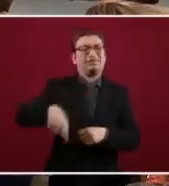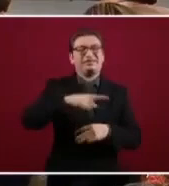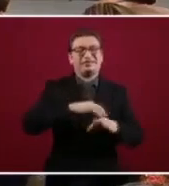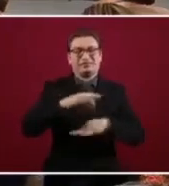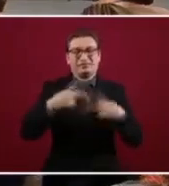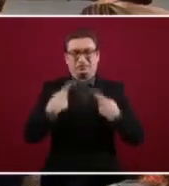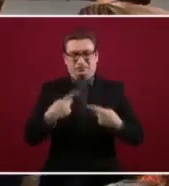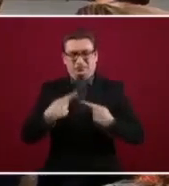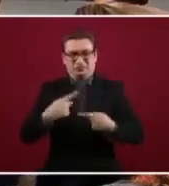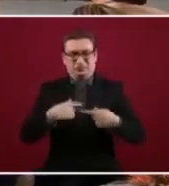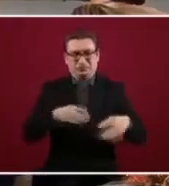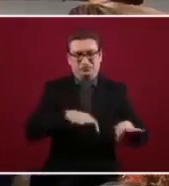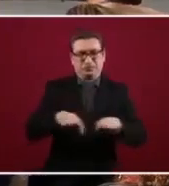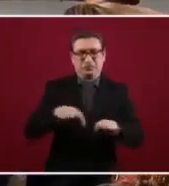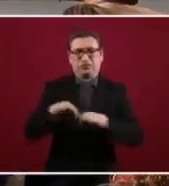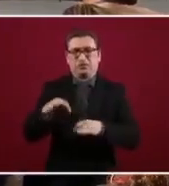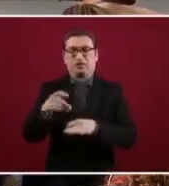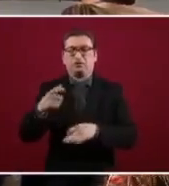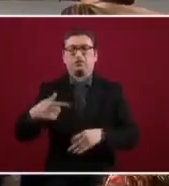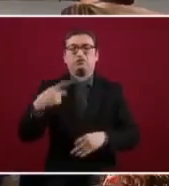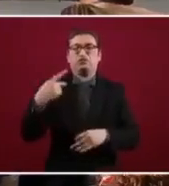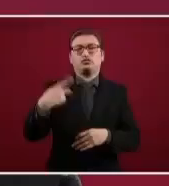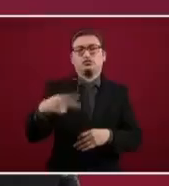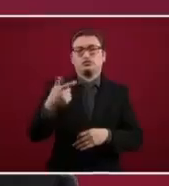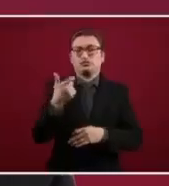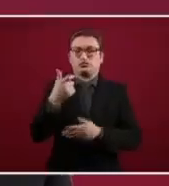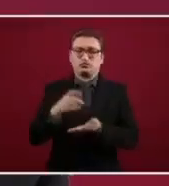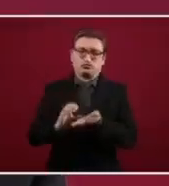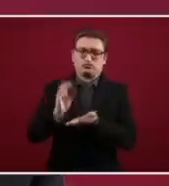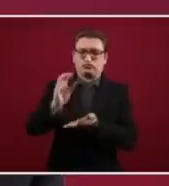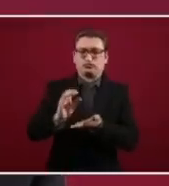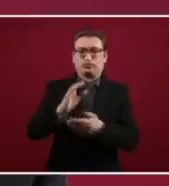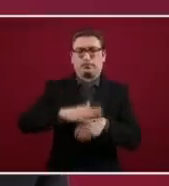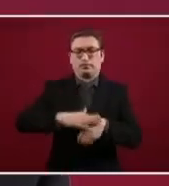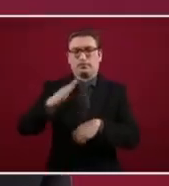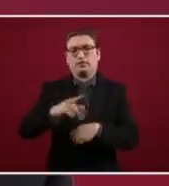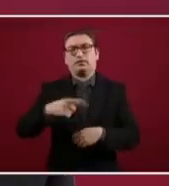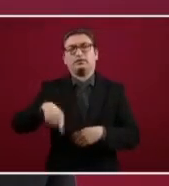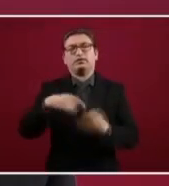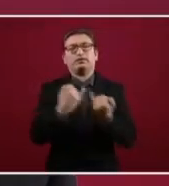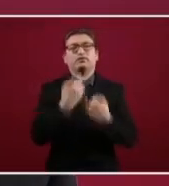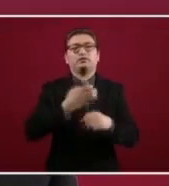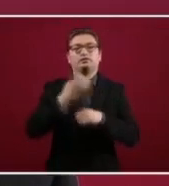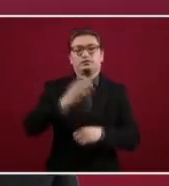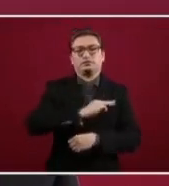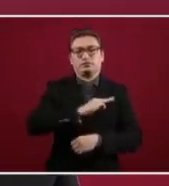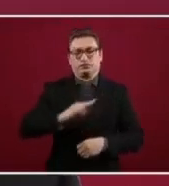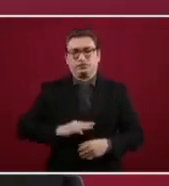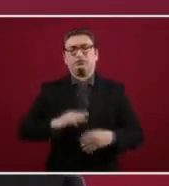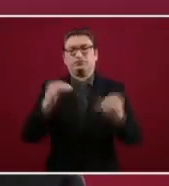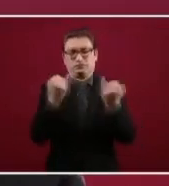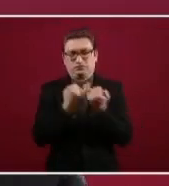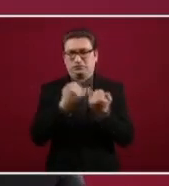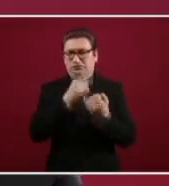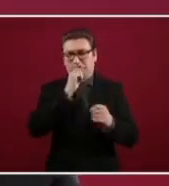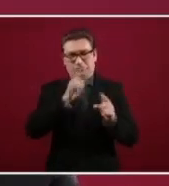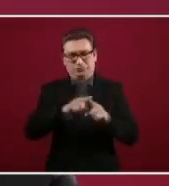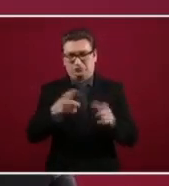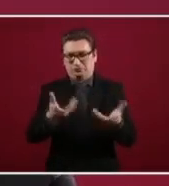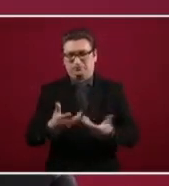burócratas del país tener una disponibilidad extra de dinero y muchos estados y municipios ya se suman en esta